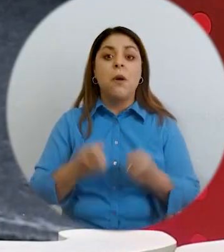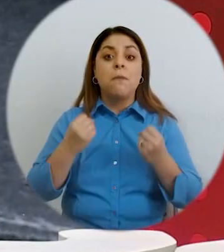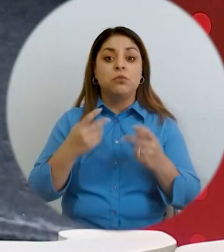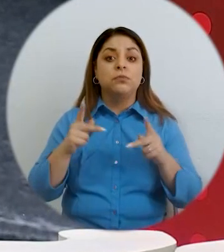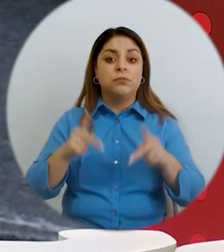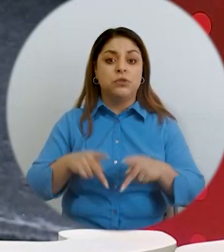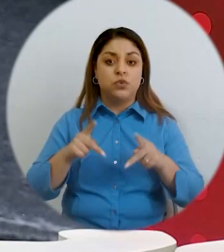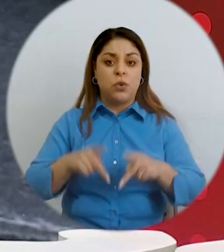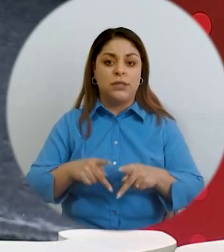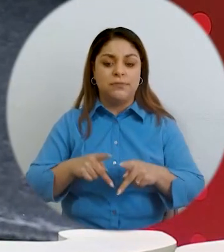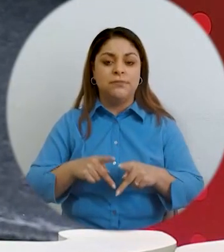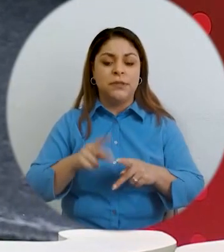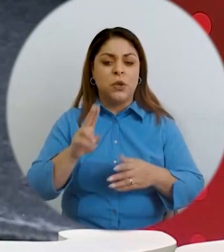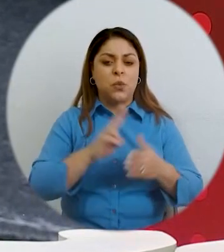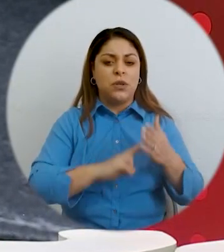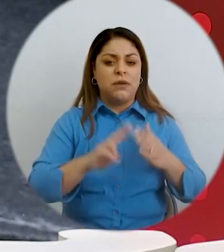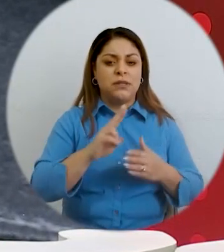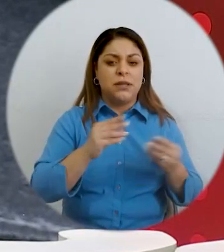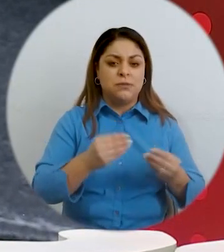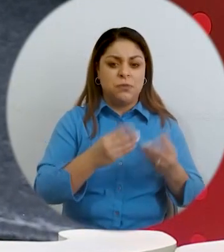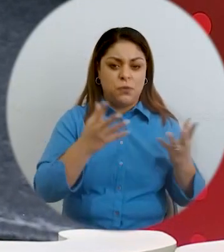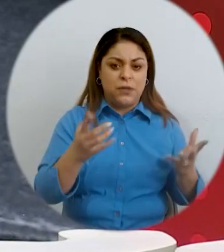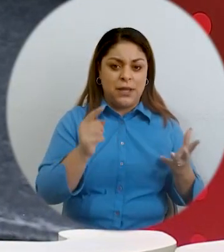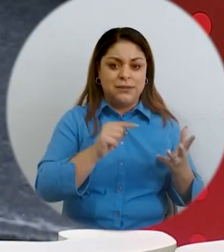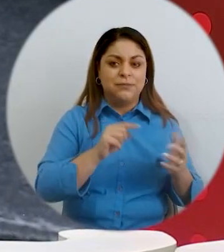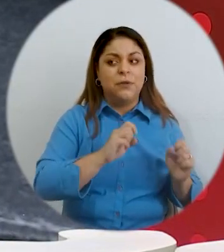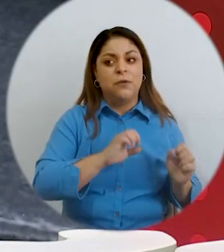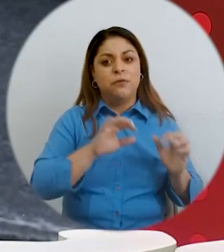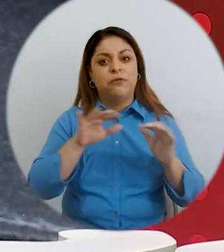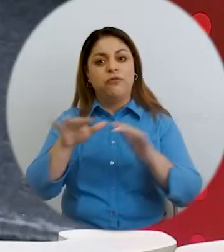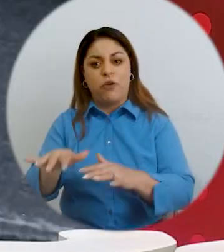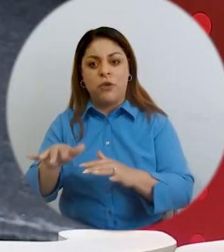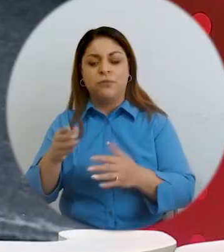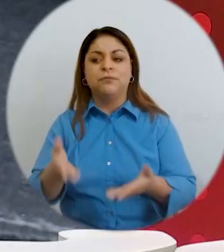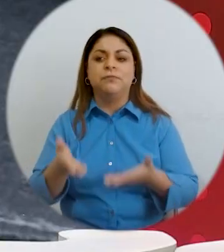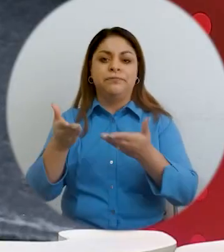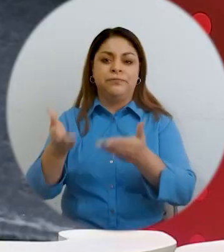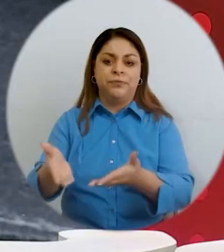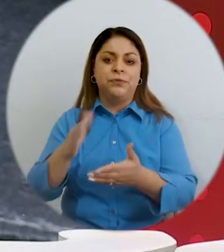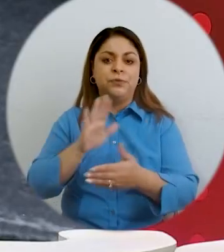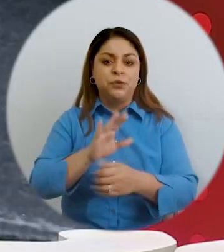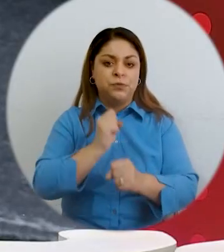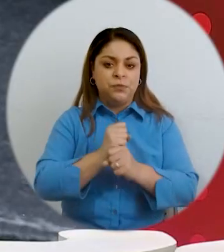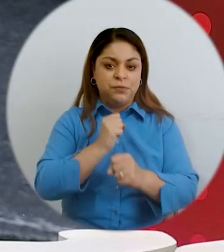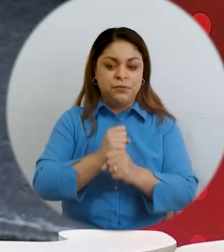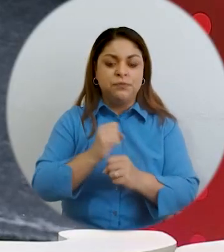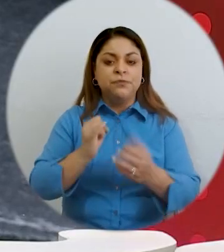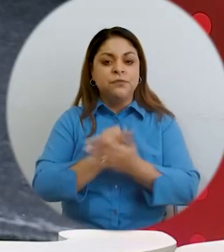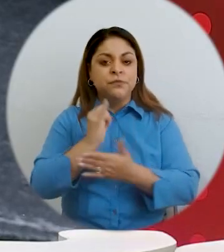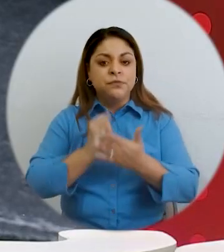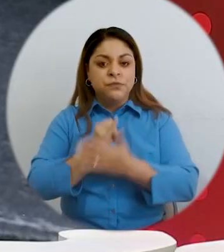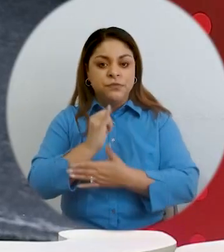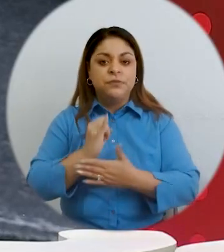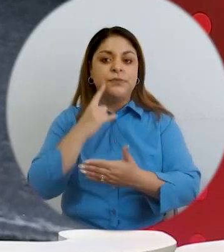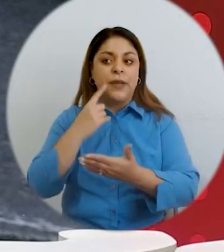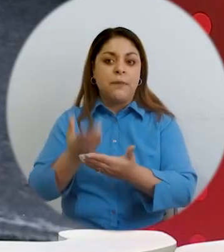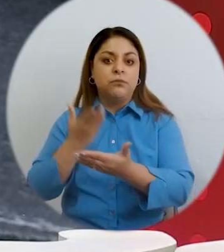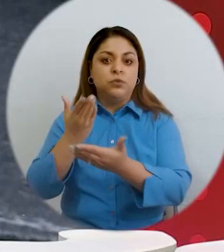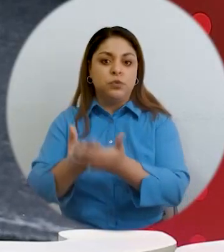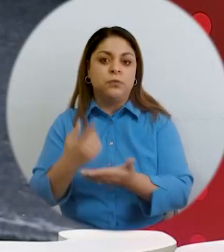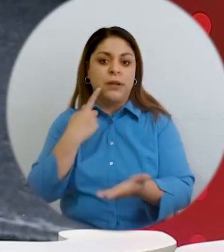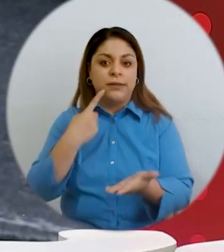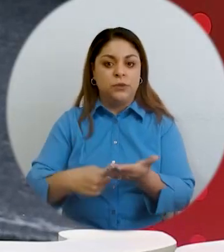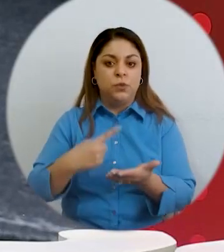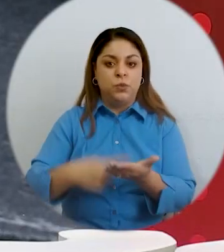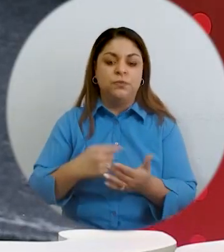Muchas personas, sobre todo de las universidades públicas, ¿verdad?, fueron y presentaron sus trabajos, sus investigaciones, aportaron